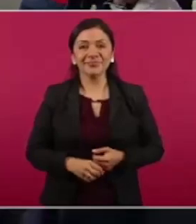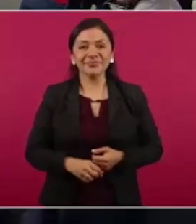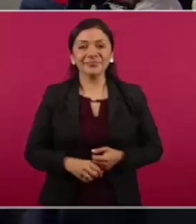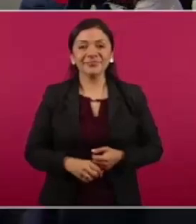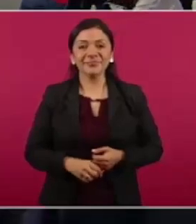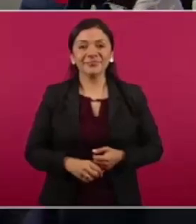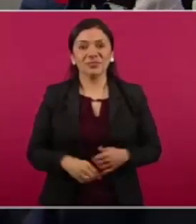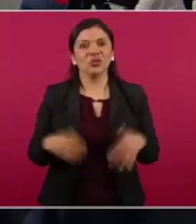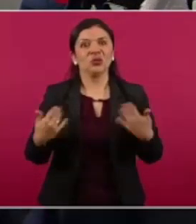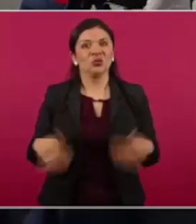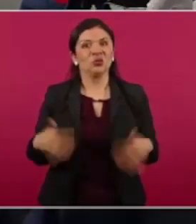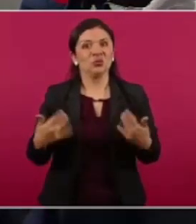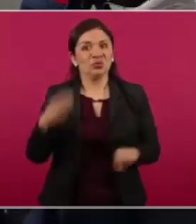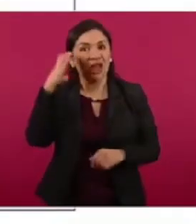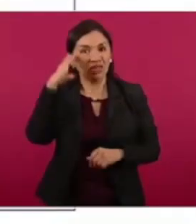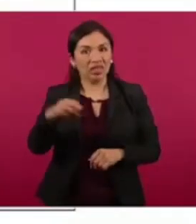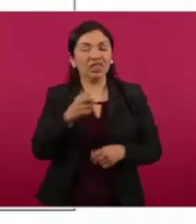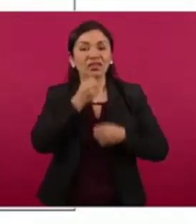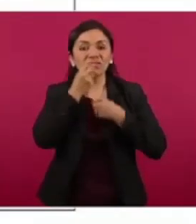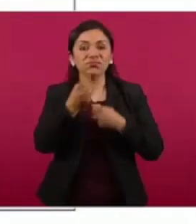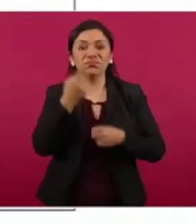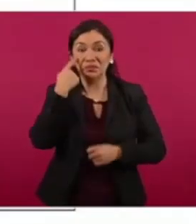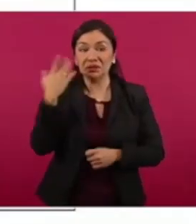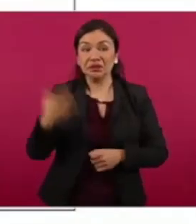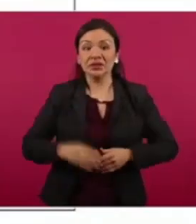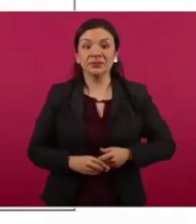Fuertes declaraciones.